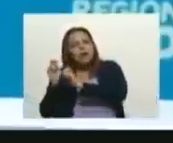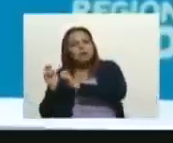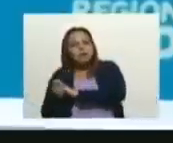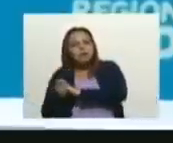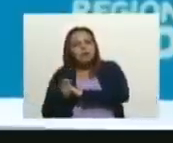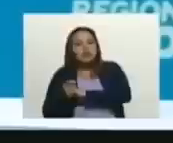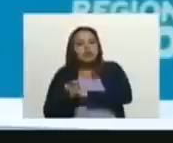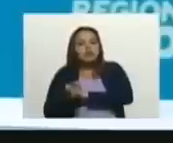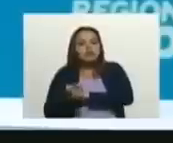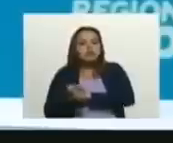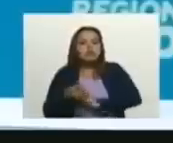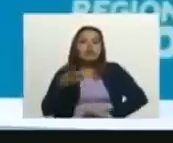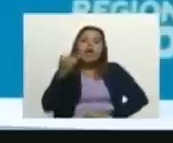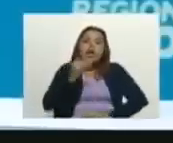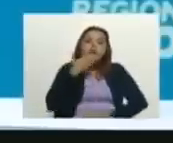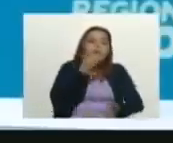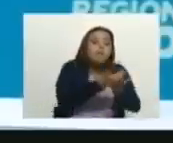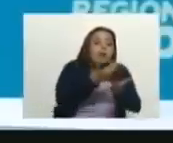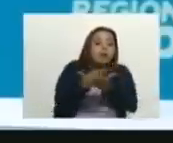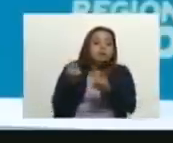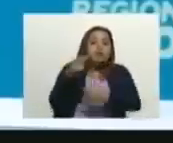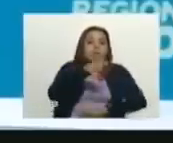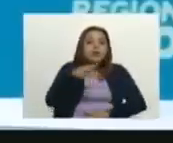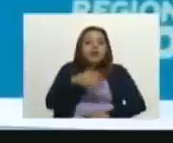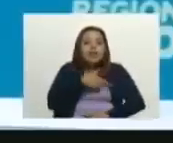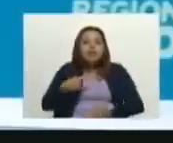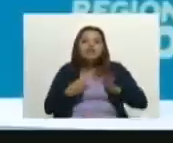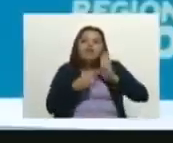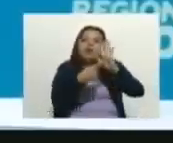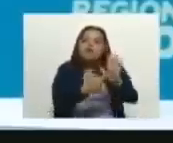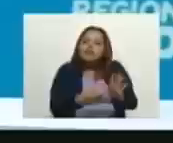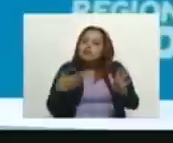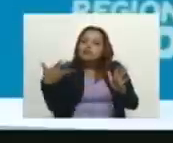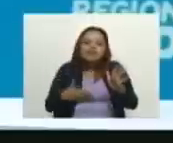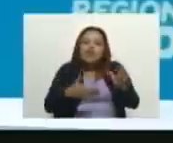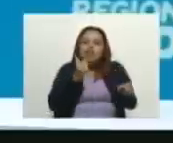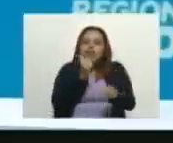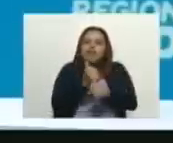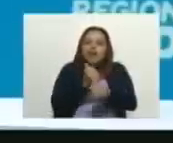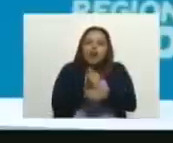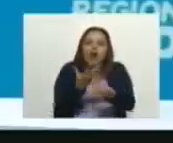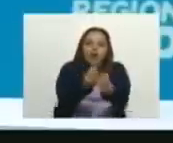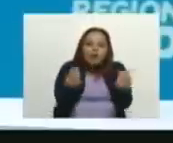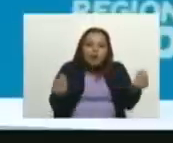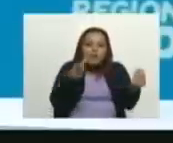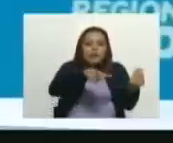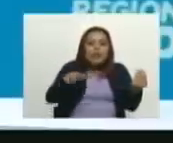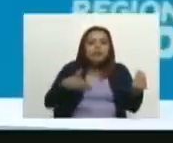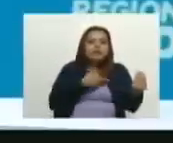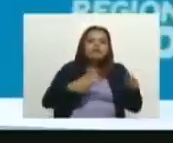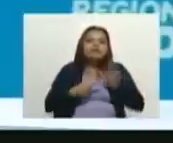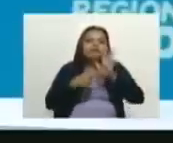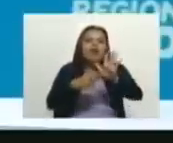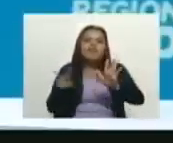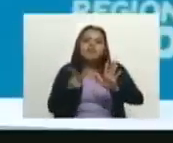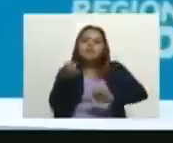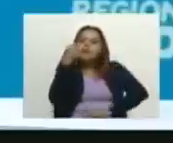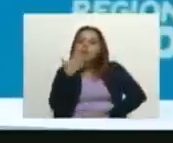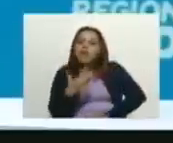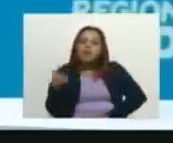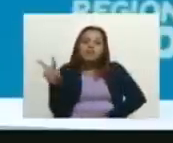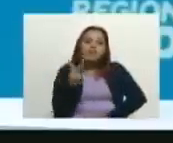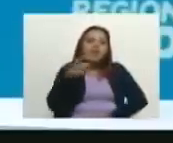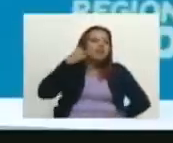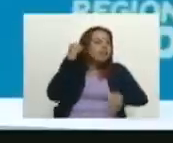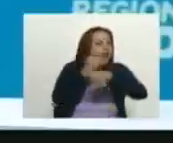vamos, porque hay petición de mucha gente que quieren mostrar. Tanta gente que quiere mostrar la Venezuela buena, la Venezuela